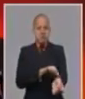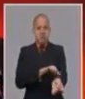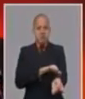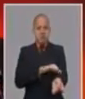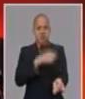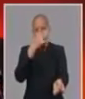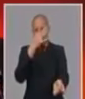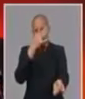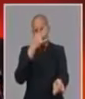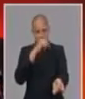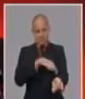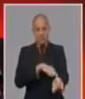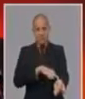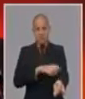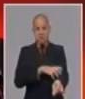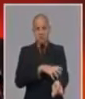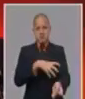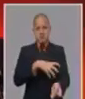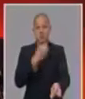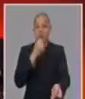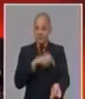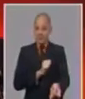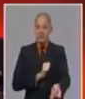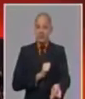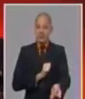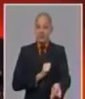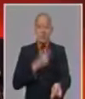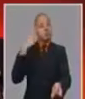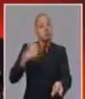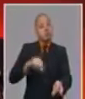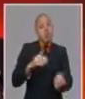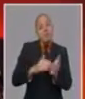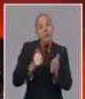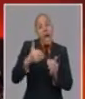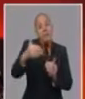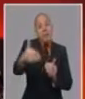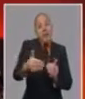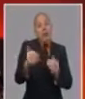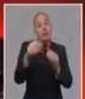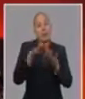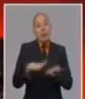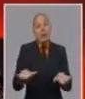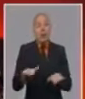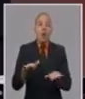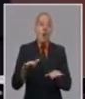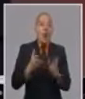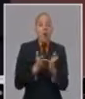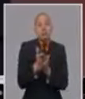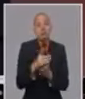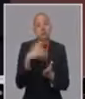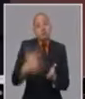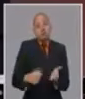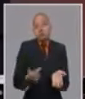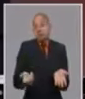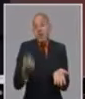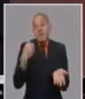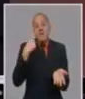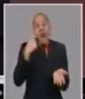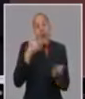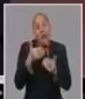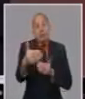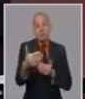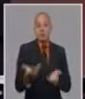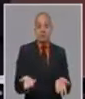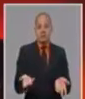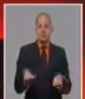esto y si esas cifras vuelven a la normalidad, porque hay que seguirlo, como decimos nosotros en medicina, longitudinalmente. Hay algo también, dos aspectos